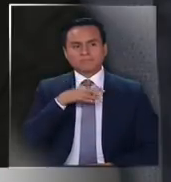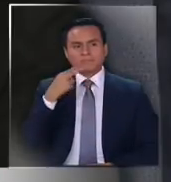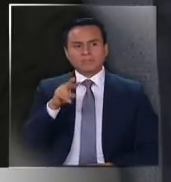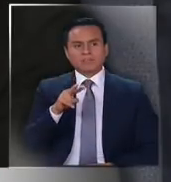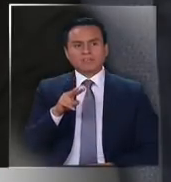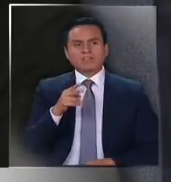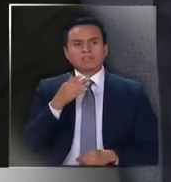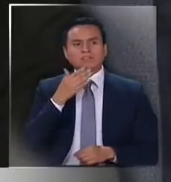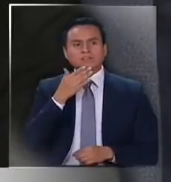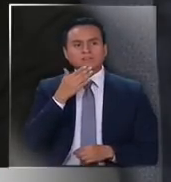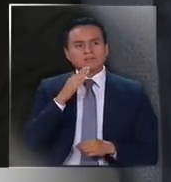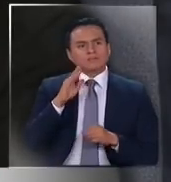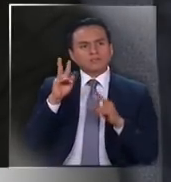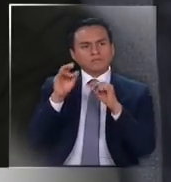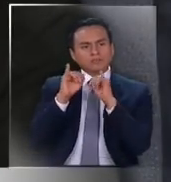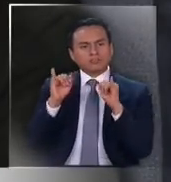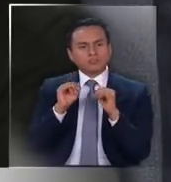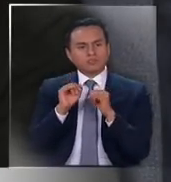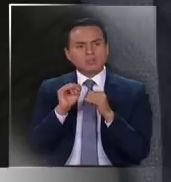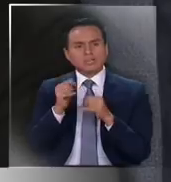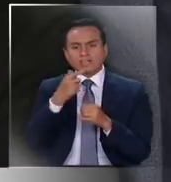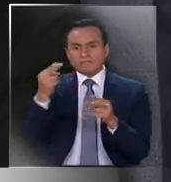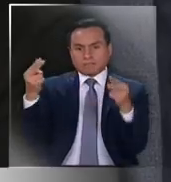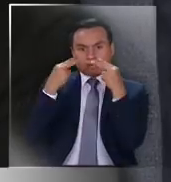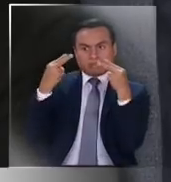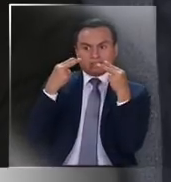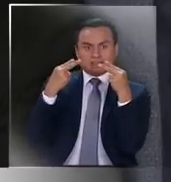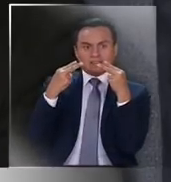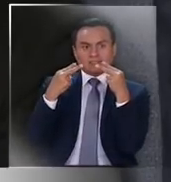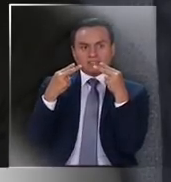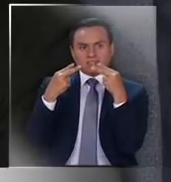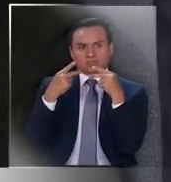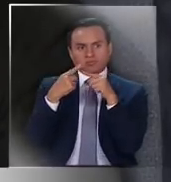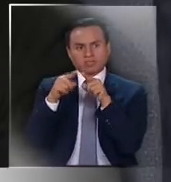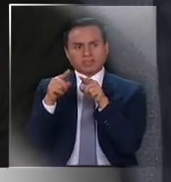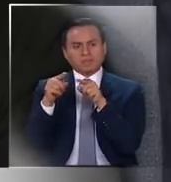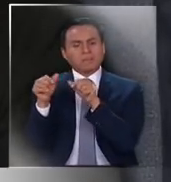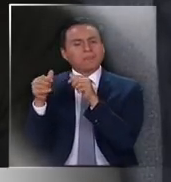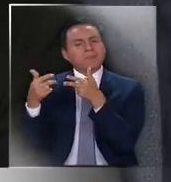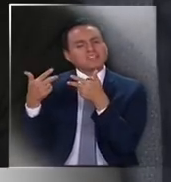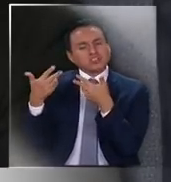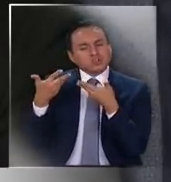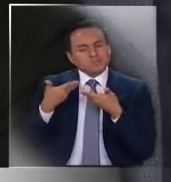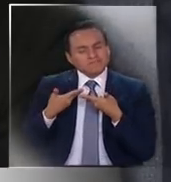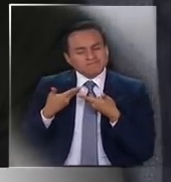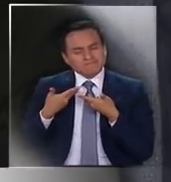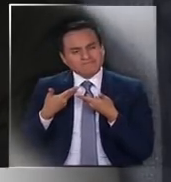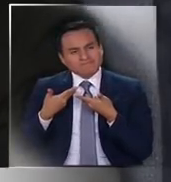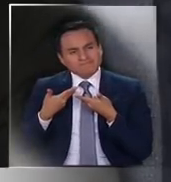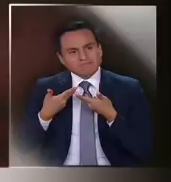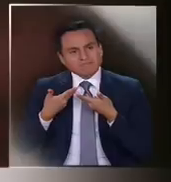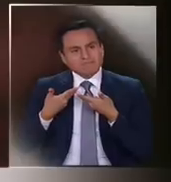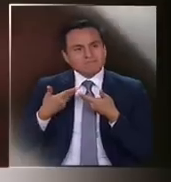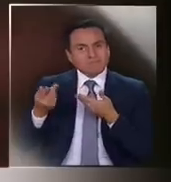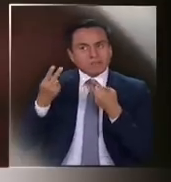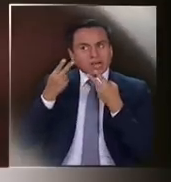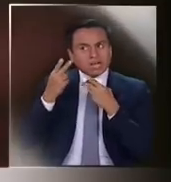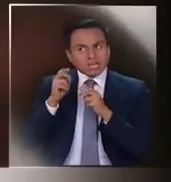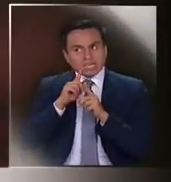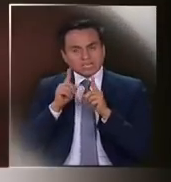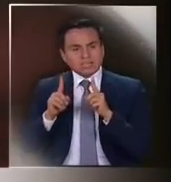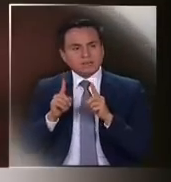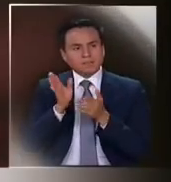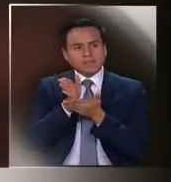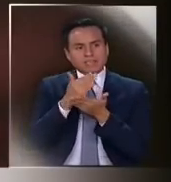Es mejor esta presión, que es la presión de que te quieren ver, que la otra presión, que es la presión de ¿me verá alguien? ¿Estaría dentro